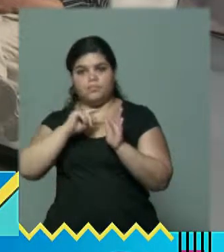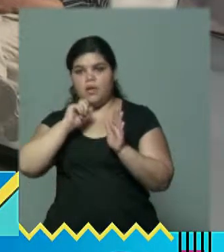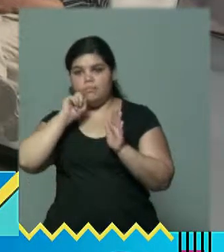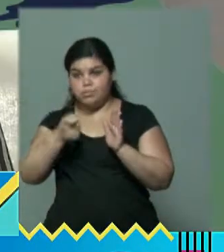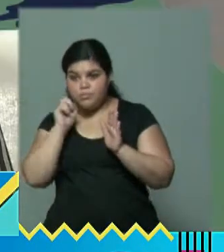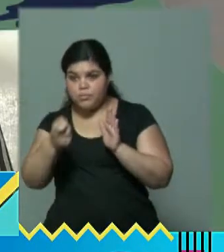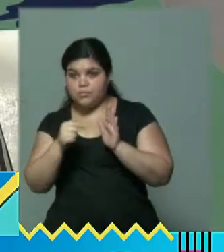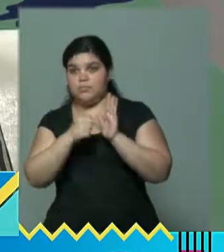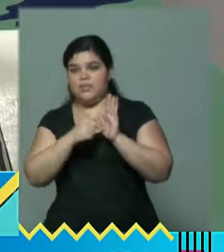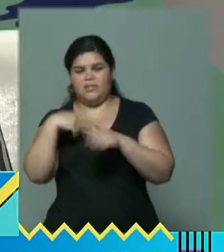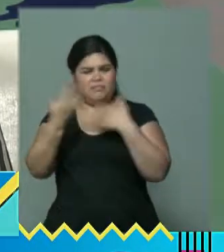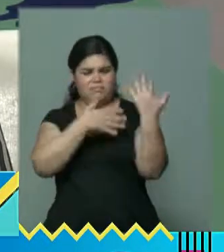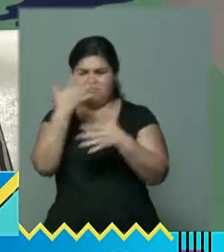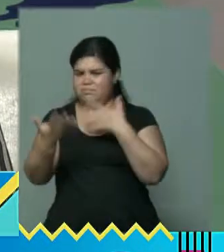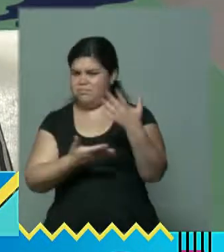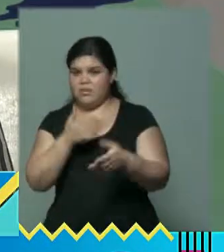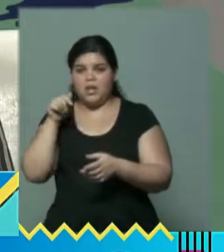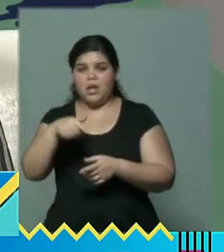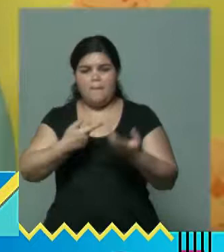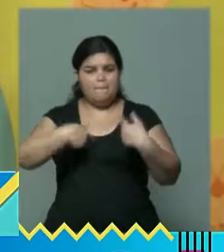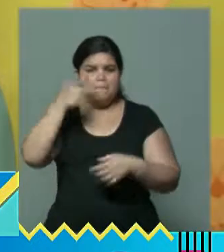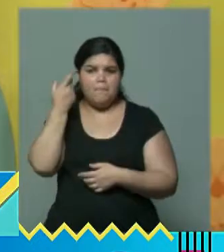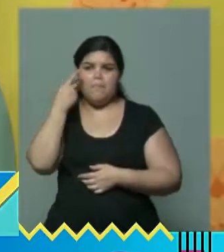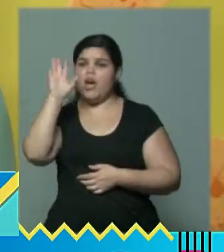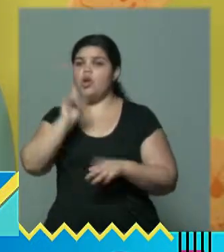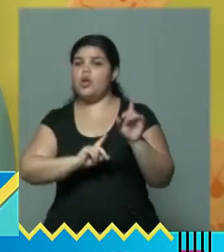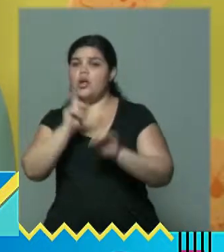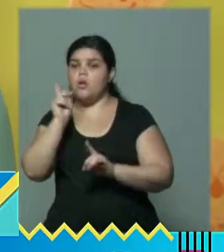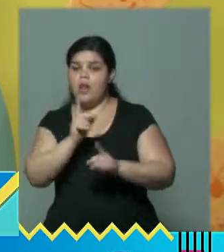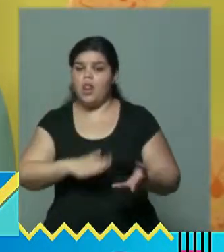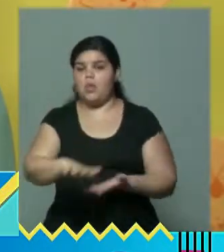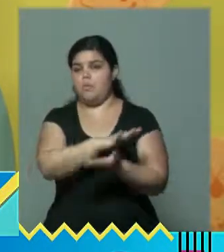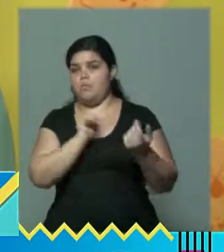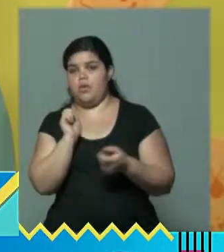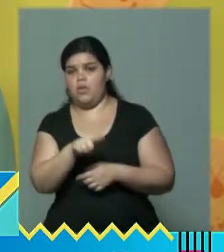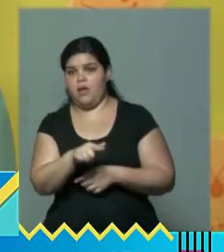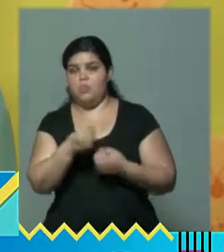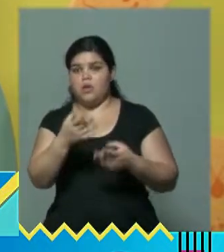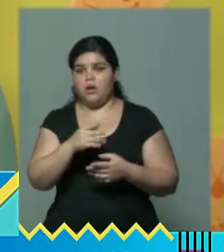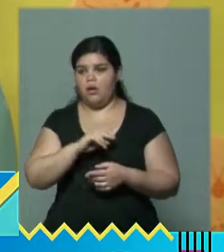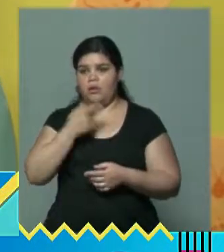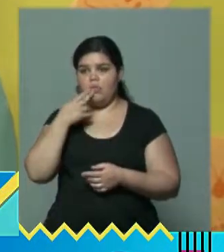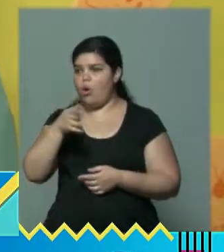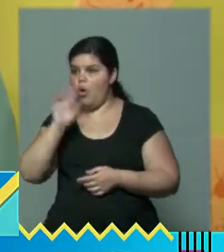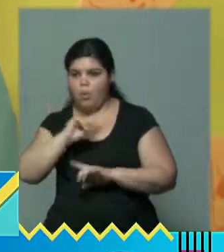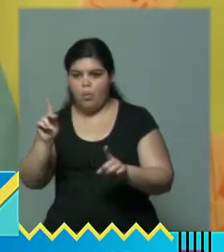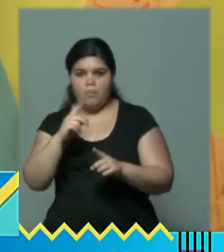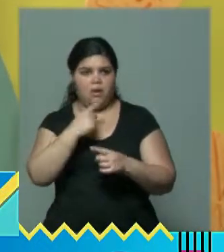inversiones y terminó esto siendo un lío donde el mayor perjudicado ha sido por lejos la comunidad. Incumplimiento por un lado, incumplimiento por el